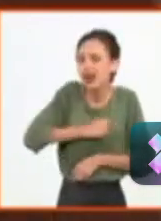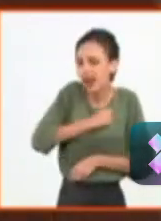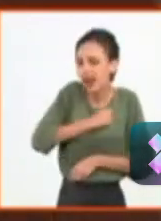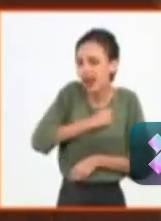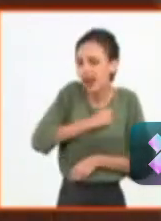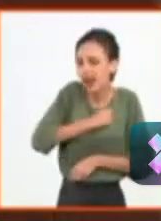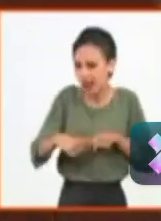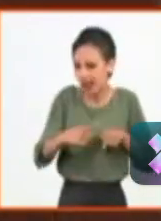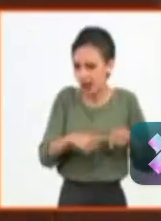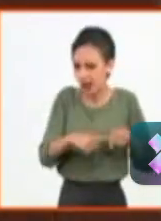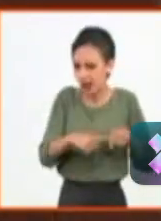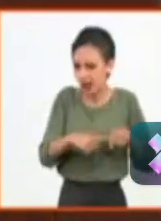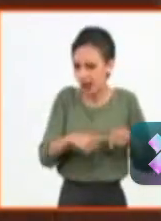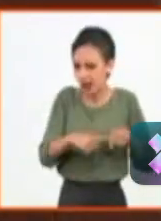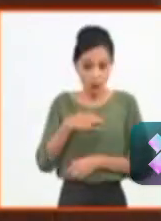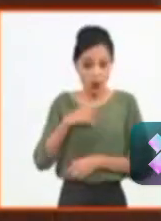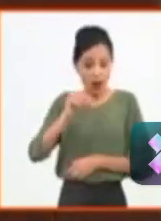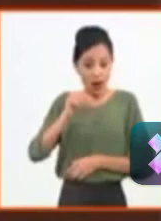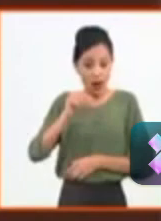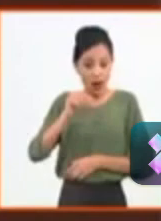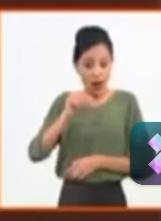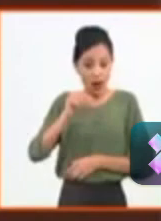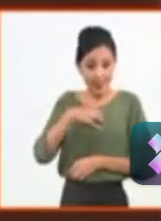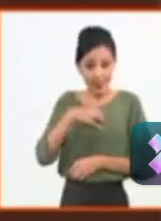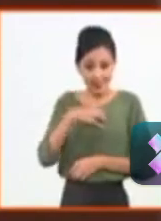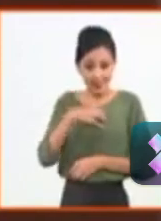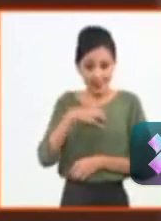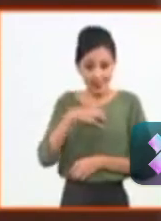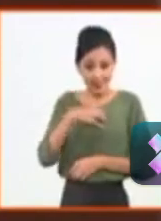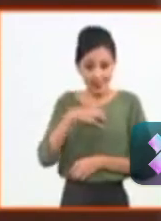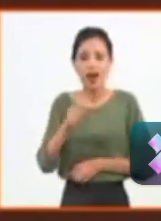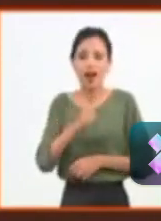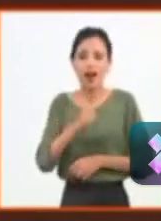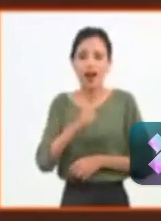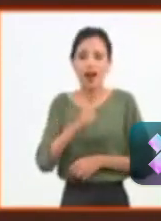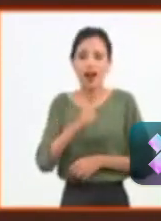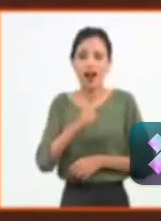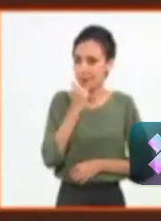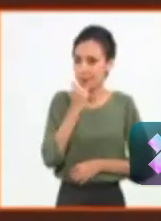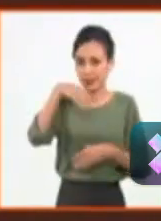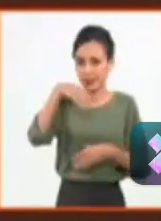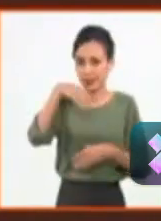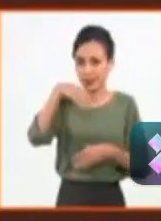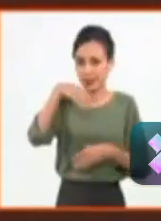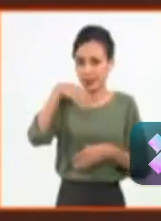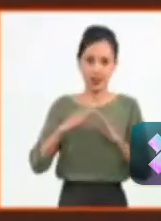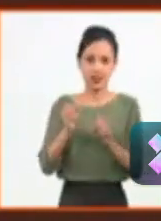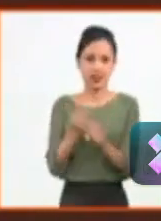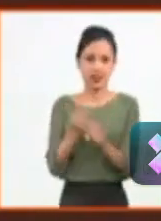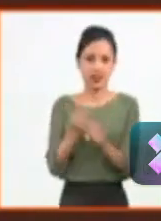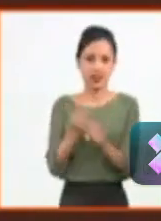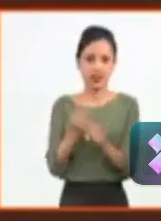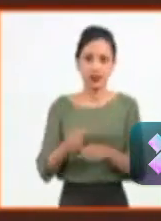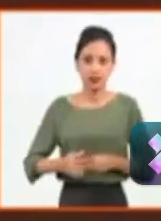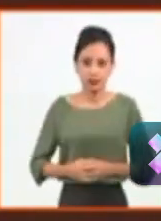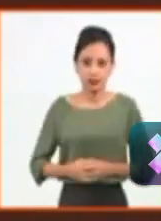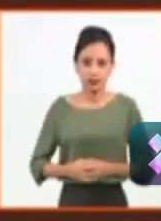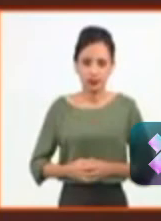las personas que tenemos a nuestro lado, en nuestro trabajo, en nuestras casas. Creo